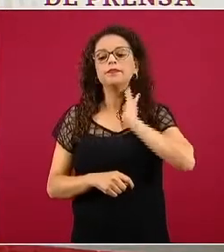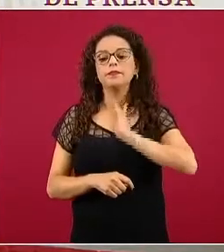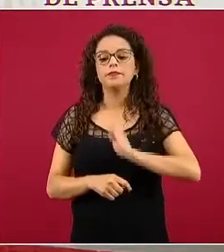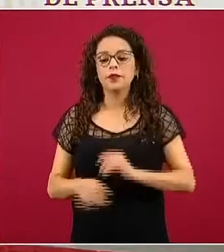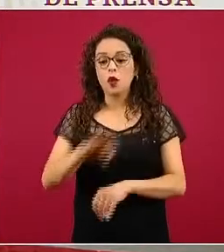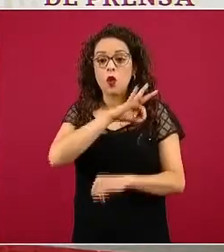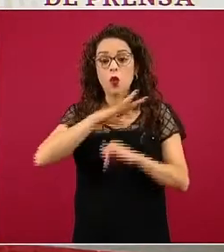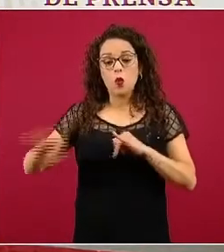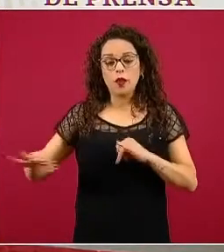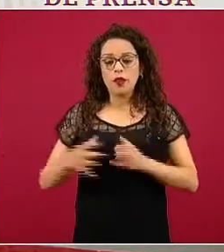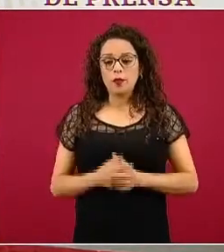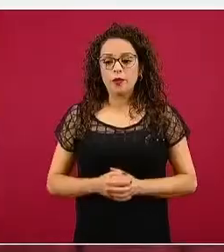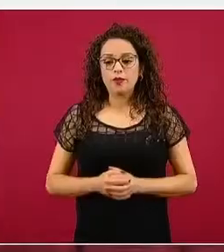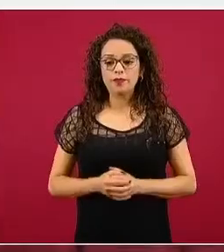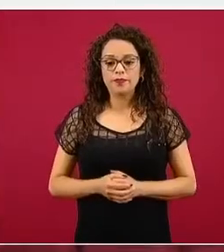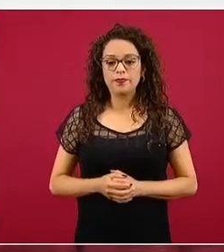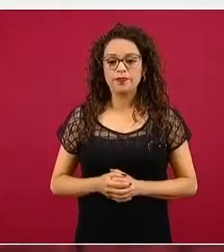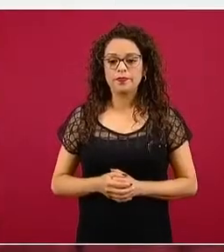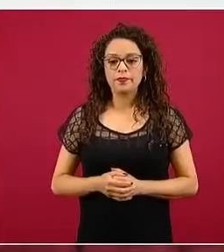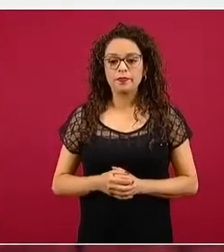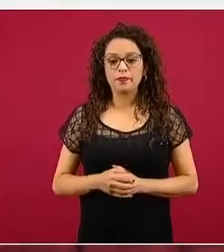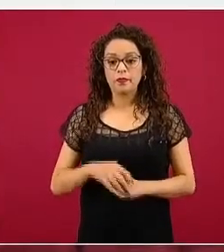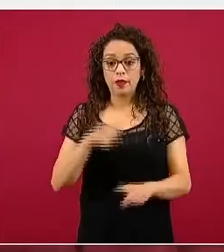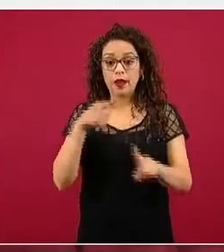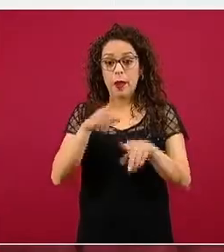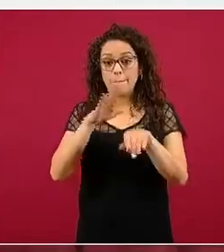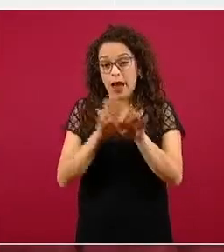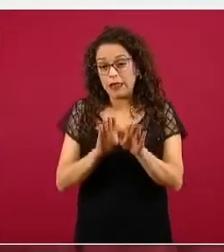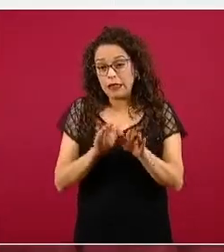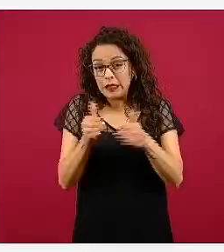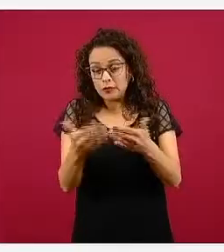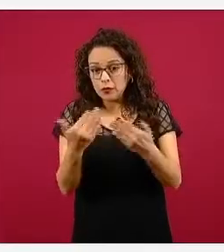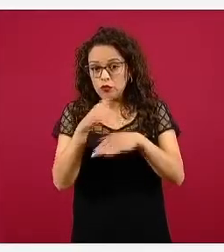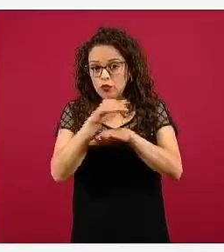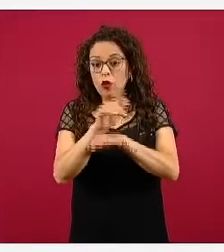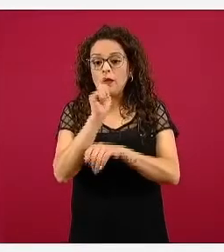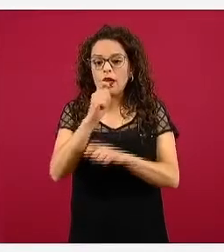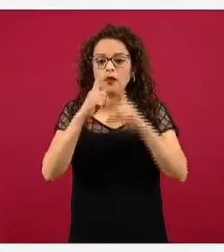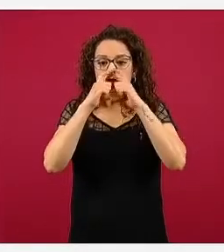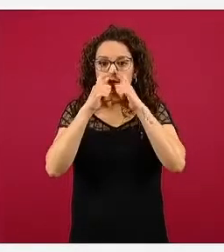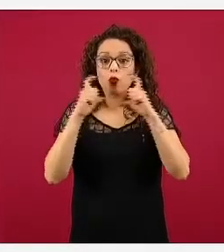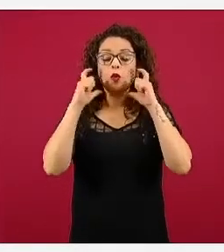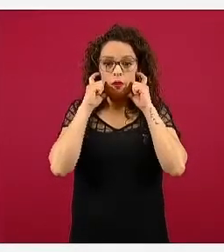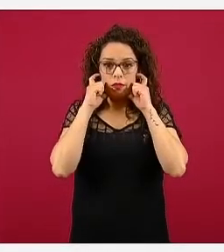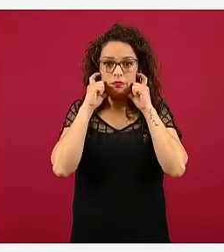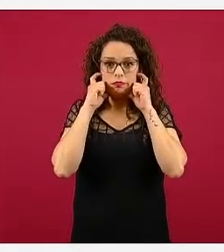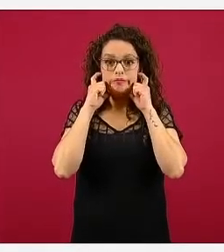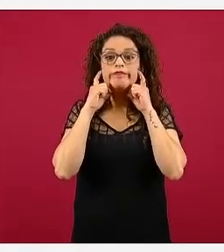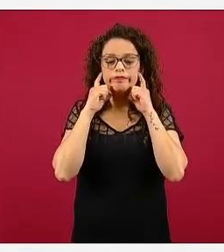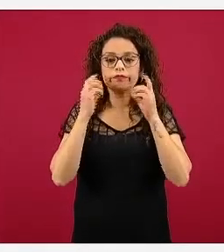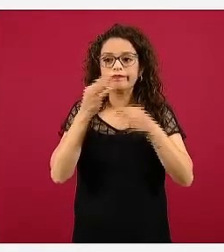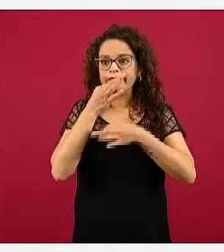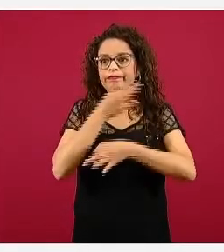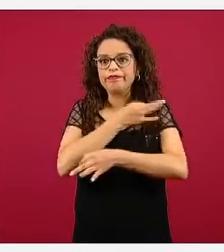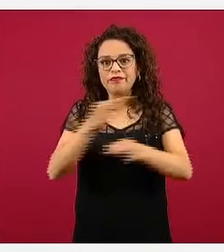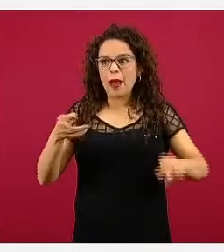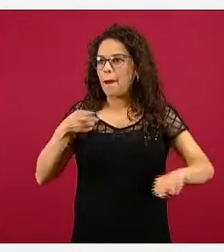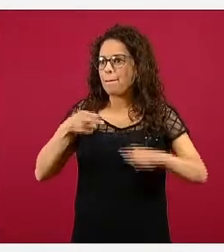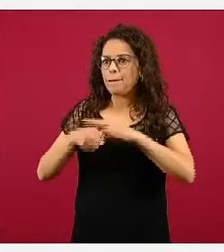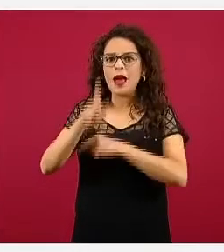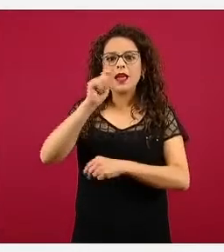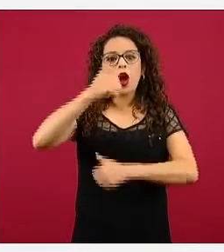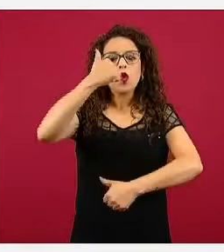Y por último, estas son específicamente las que hemos hecho con el cubrebocas. Fue muy exitosa una campaña en el metro que fue un concurso